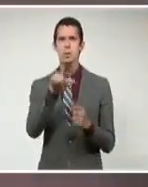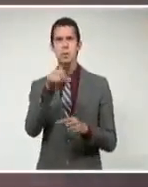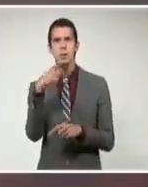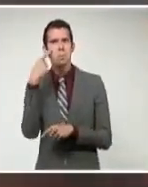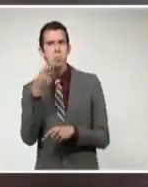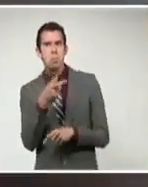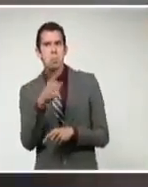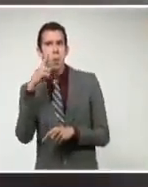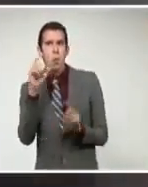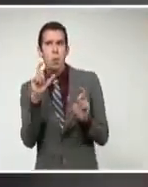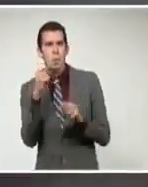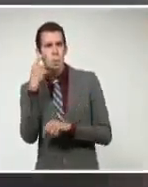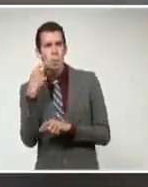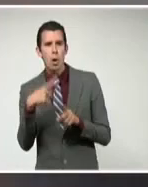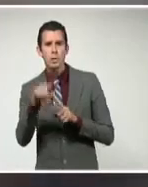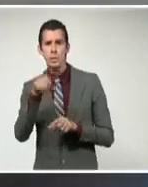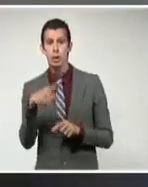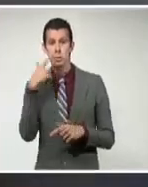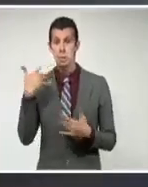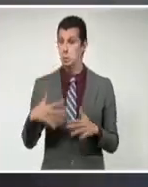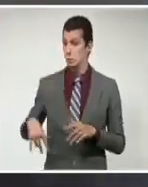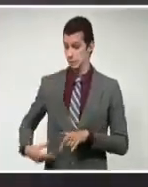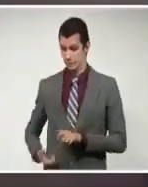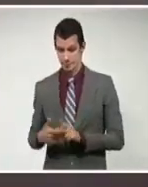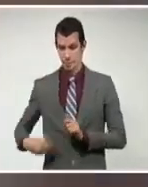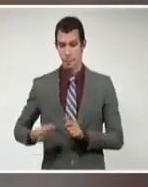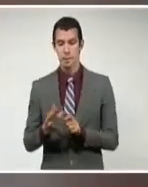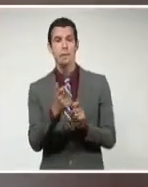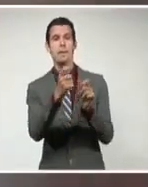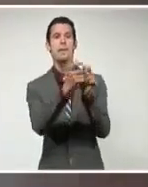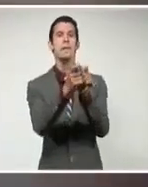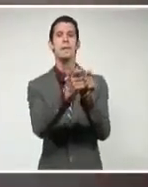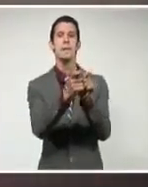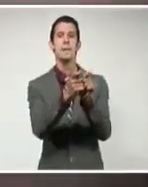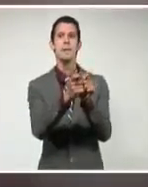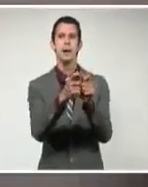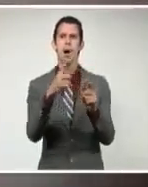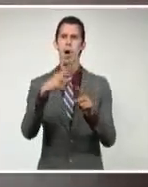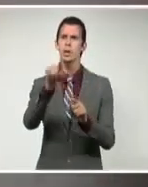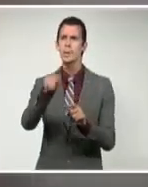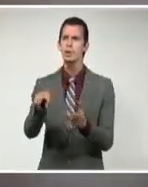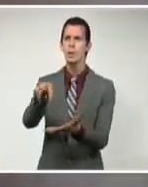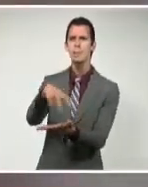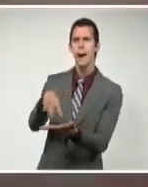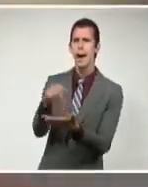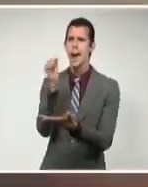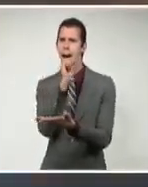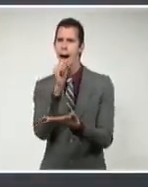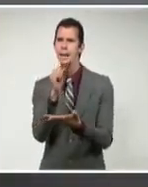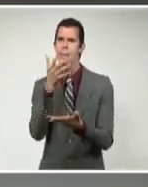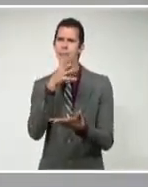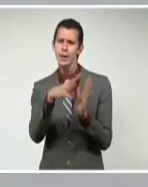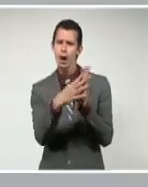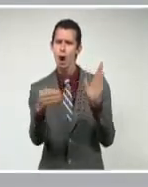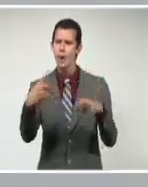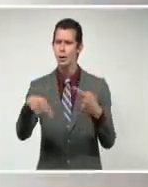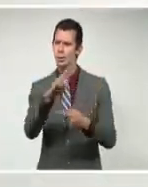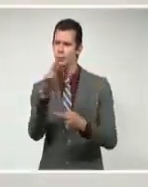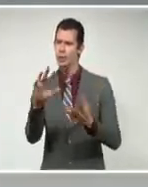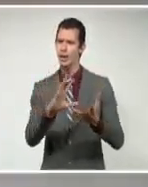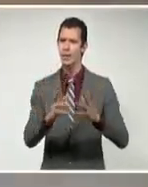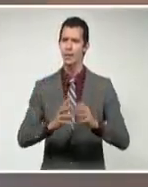filmaban, otro número más pequeño cantaba o bailaba, tratando de hacer lo mismo que ellos, y eso cargaba, los cargaba de energía,